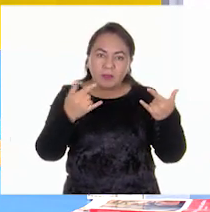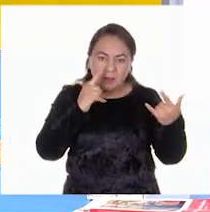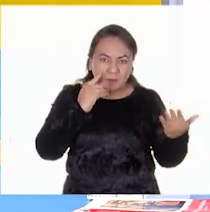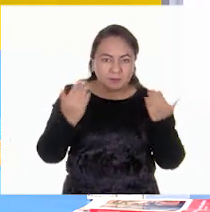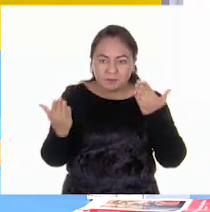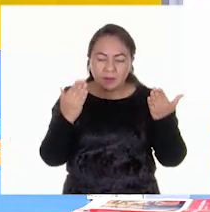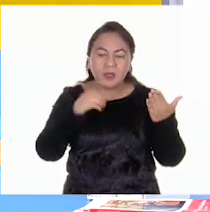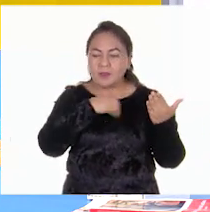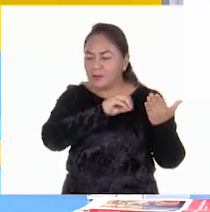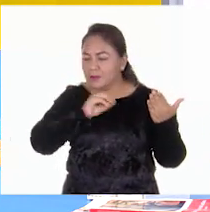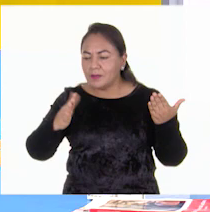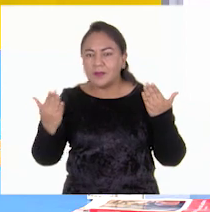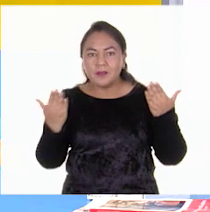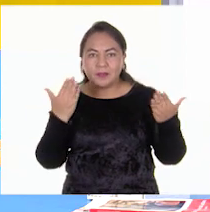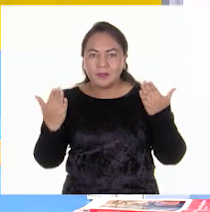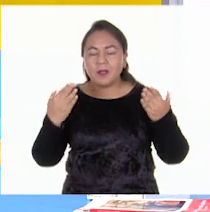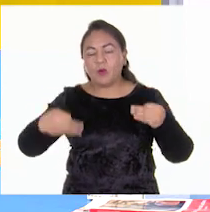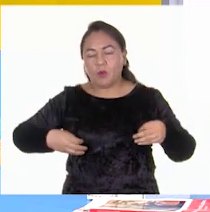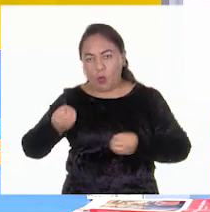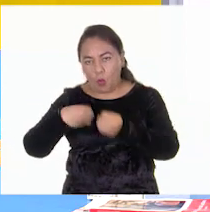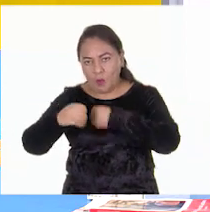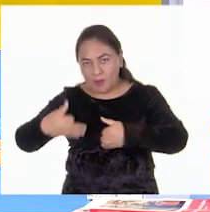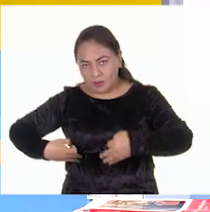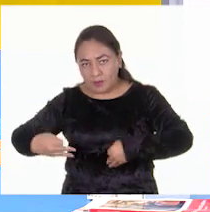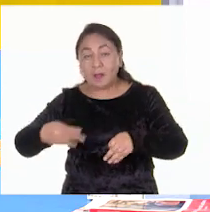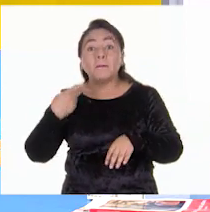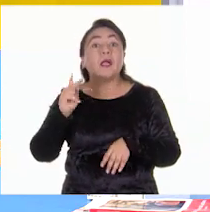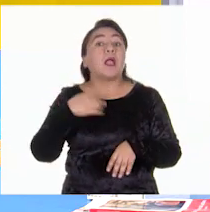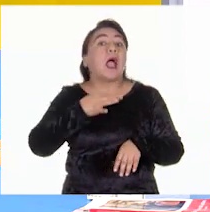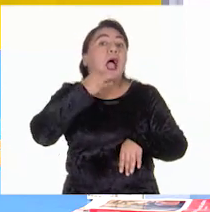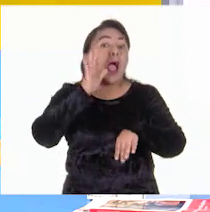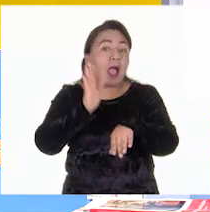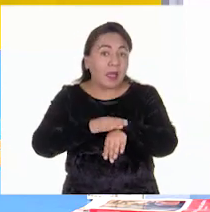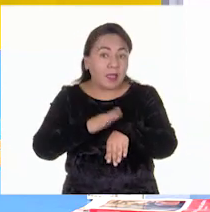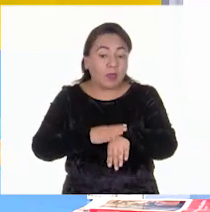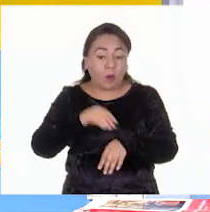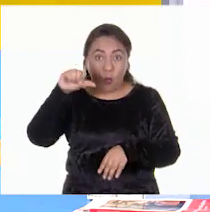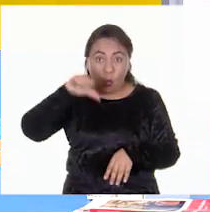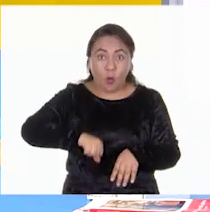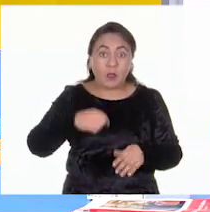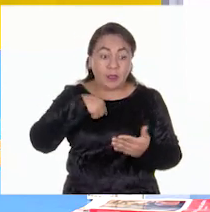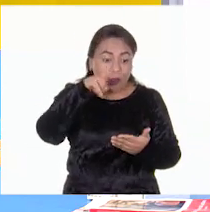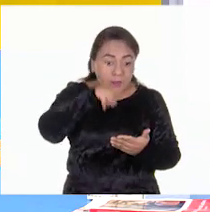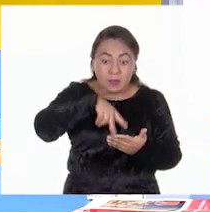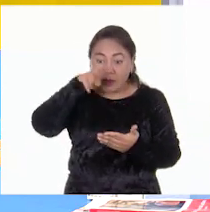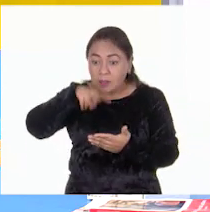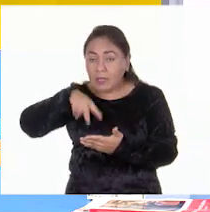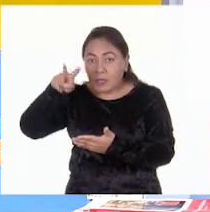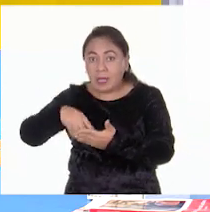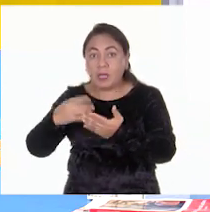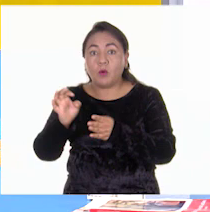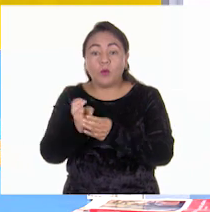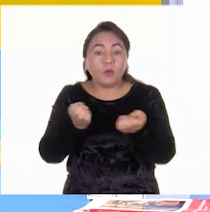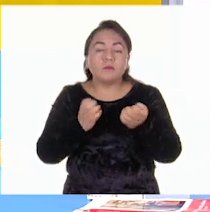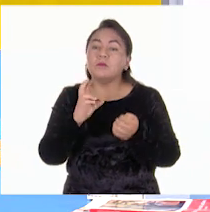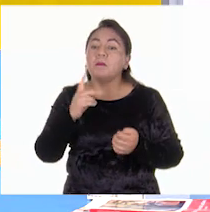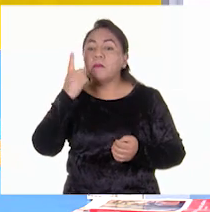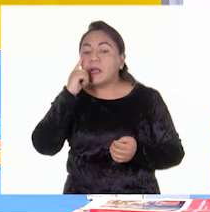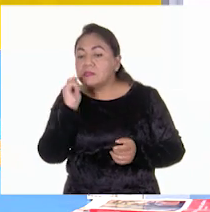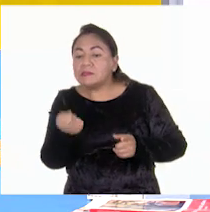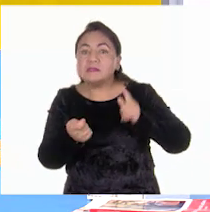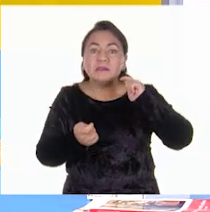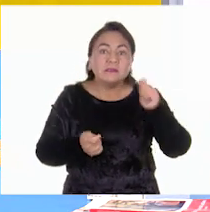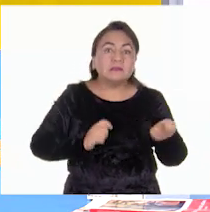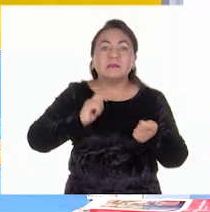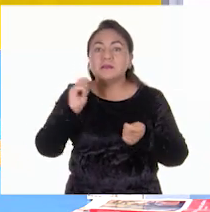la obra de teatro. Aunque lo aclaro, esta vez no realizaremos ningún ejercicio formal para recuperar dichas